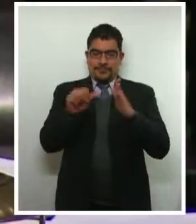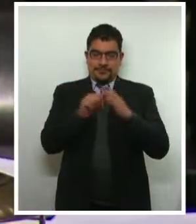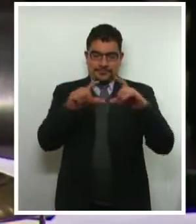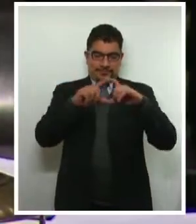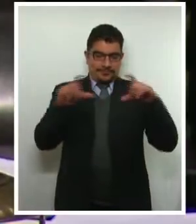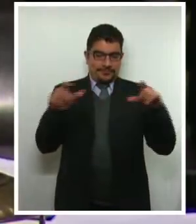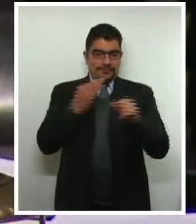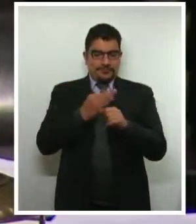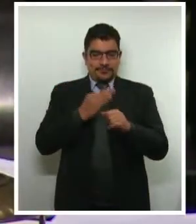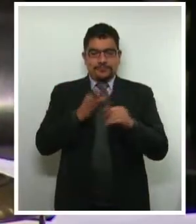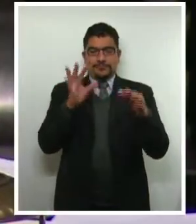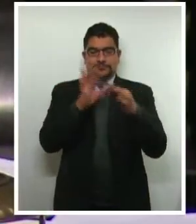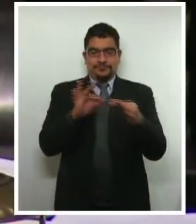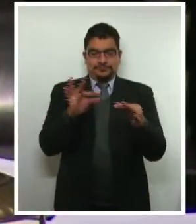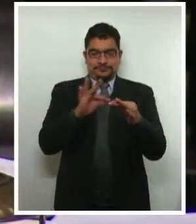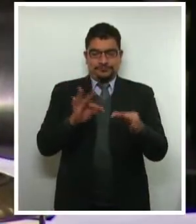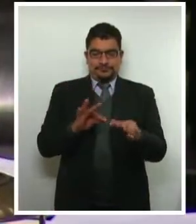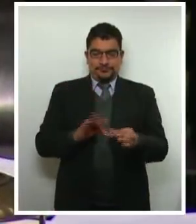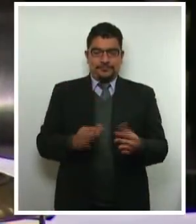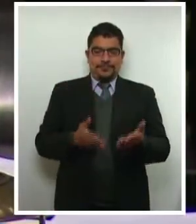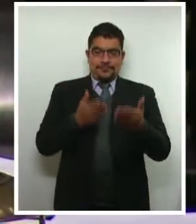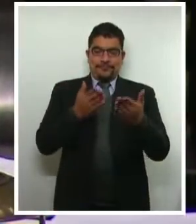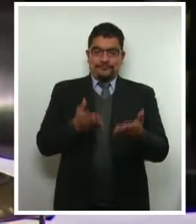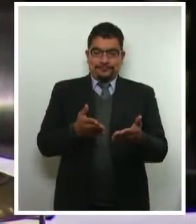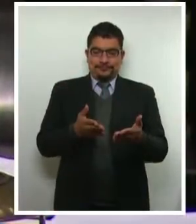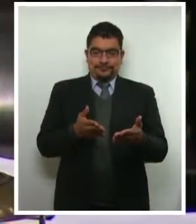artículo que estamos ahorita